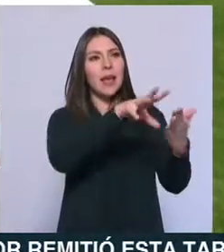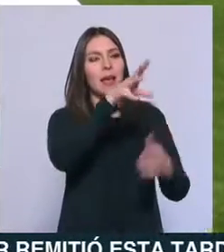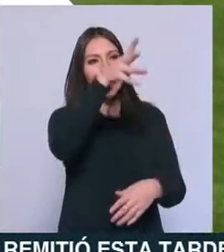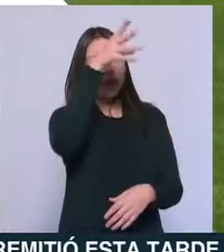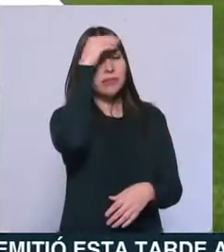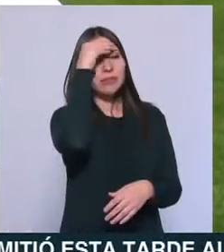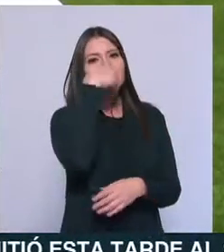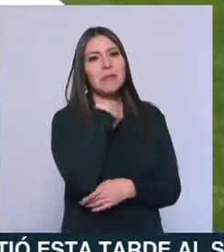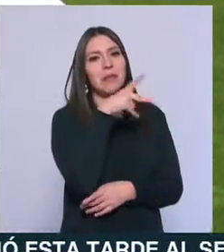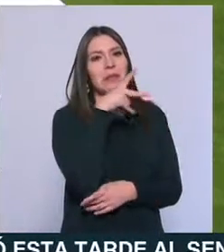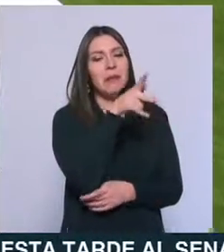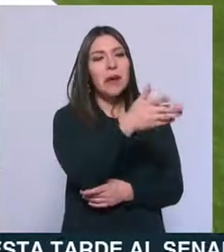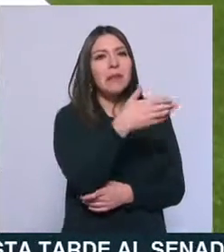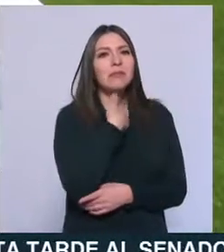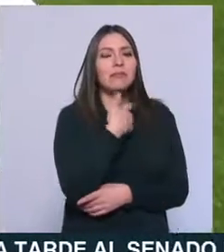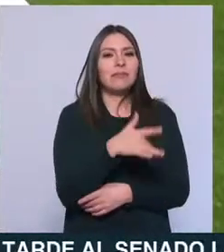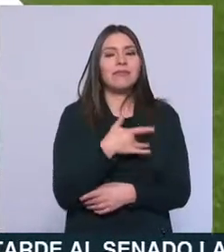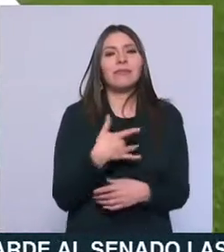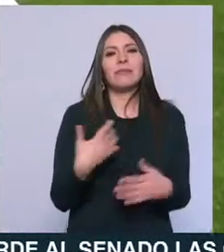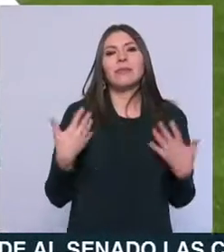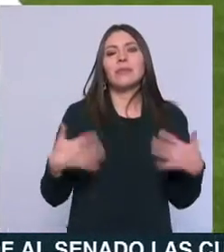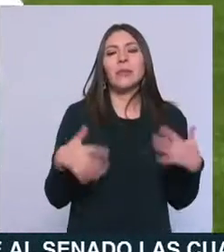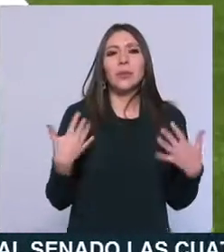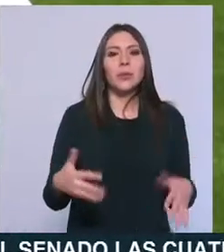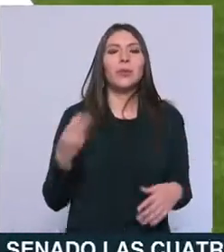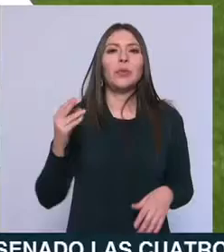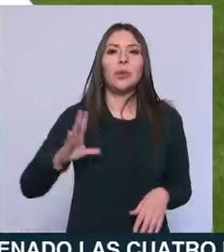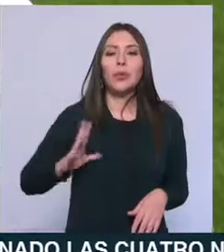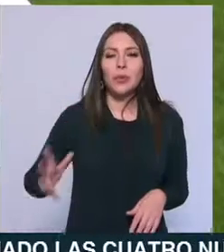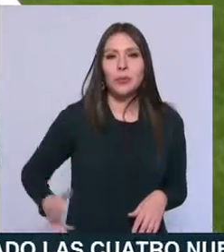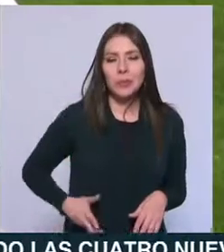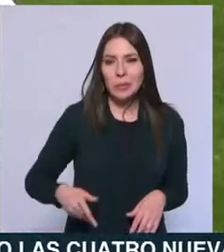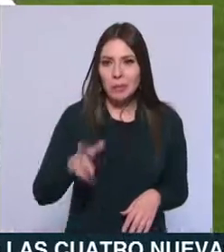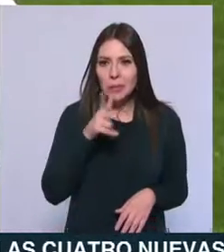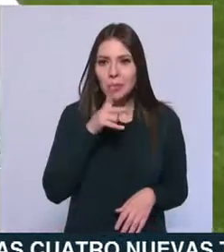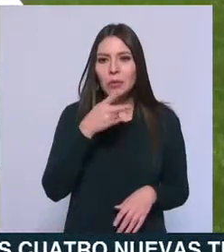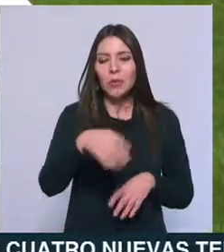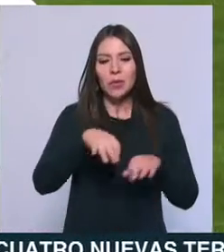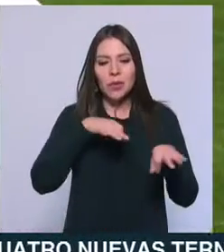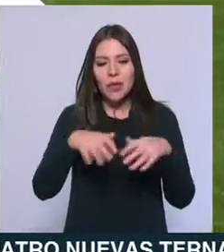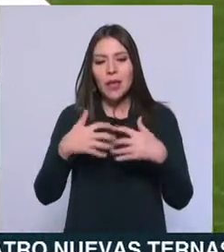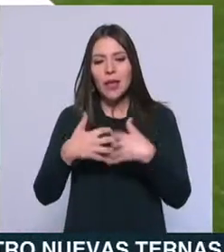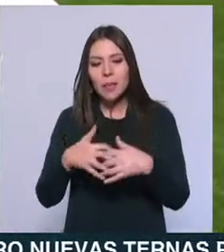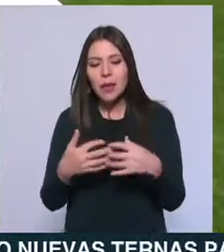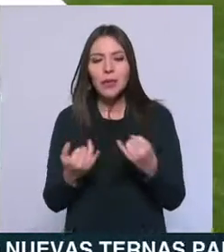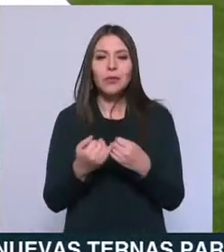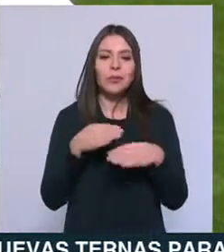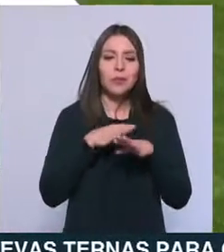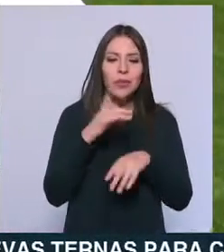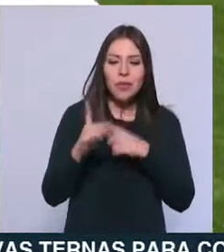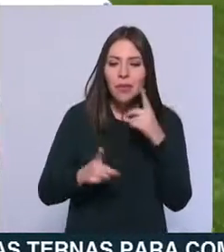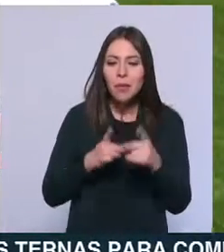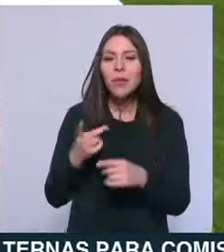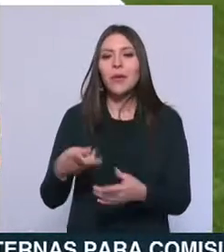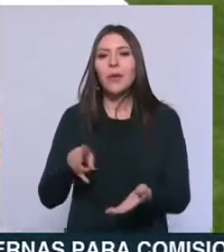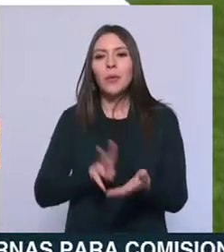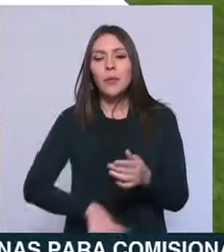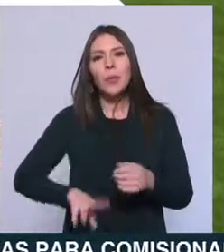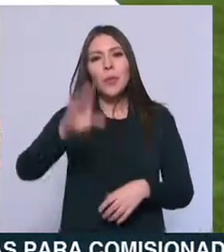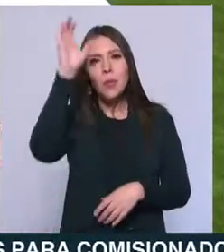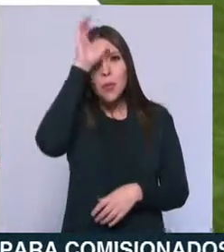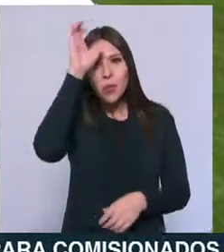padre. Estoy muy orgulloso de él por todo lo que hace, no solo en las empresas, en lo deportivo, sino también en lo cultural,